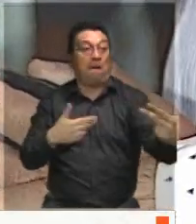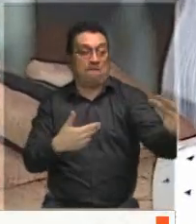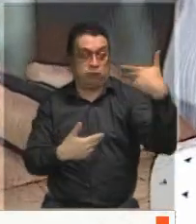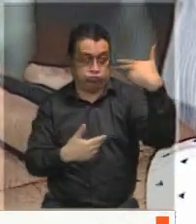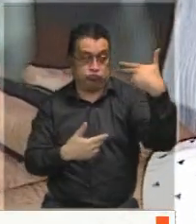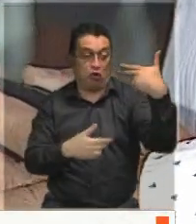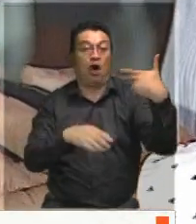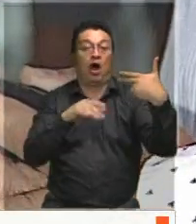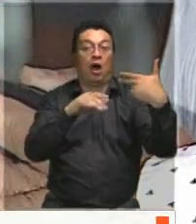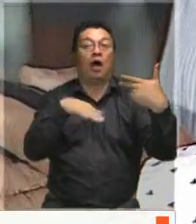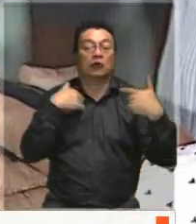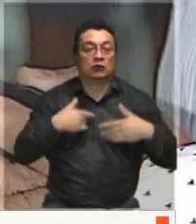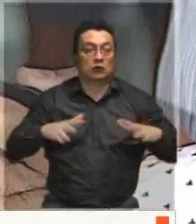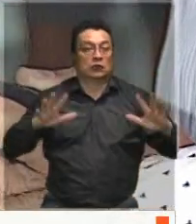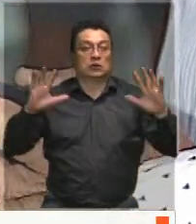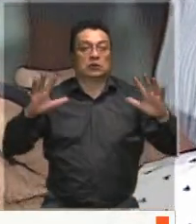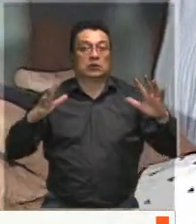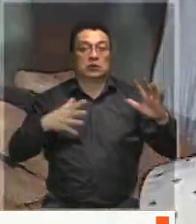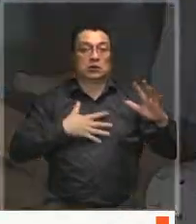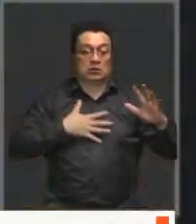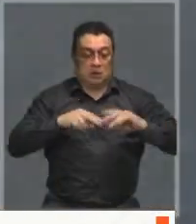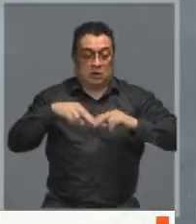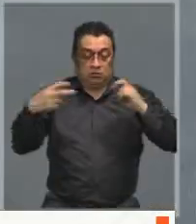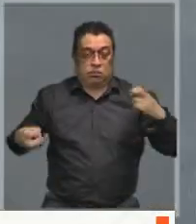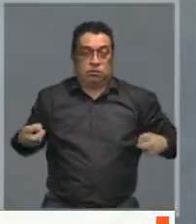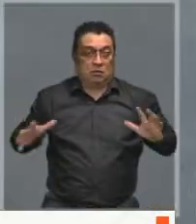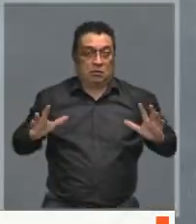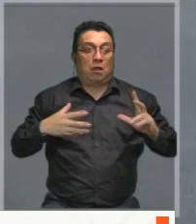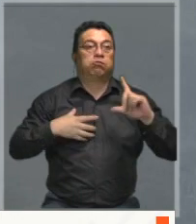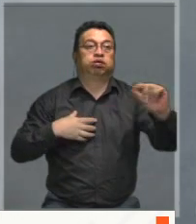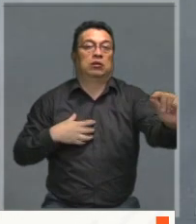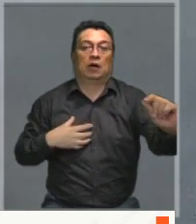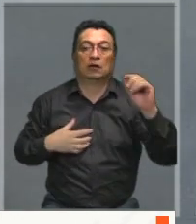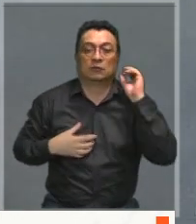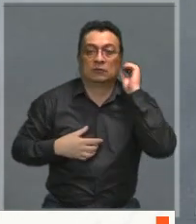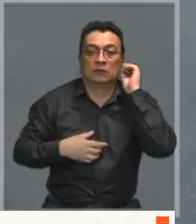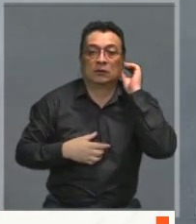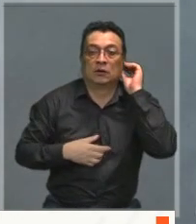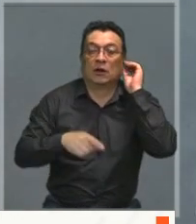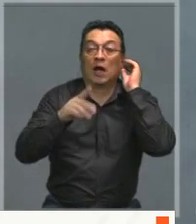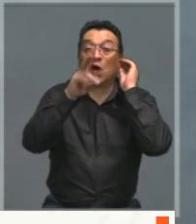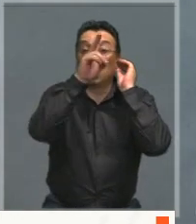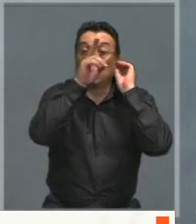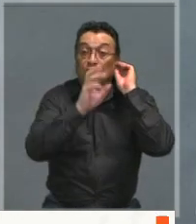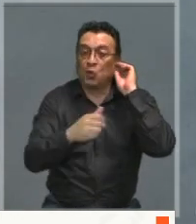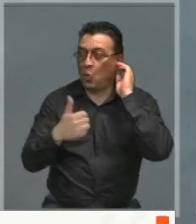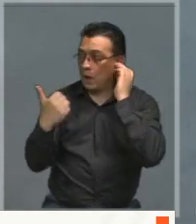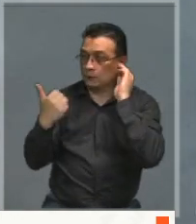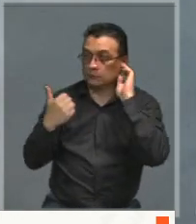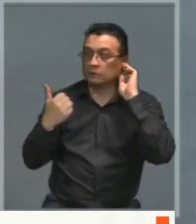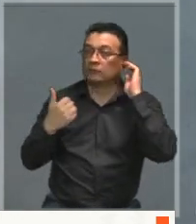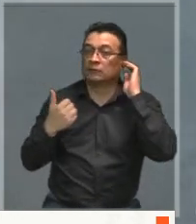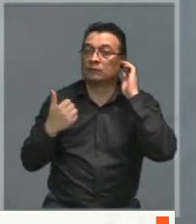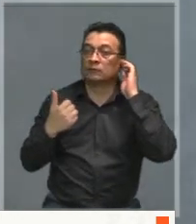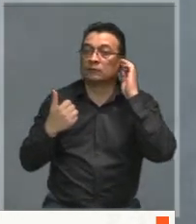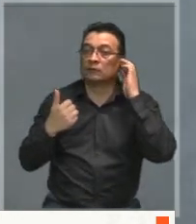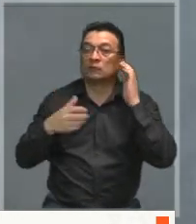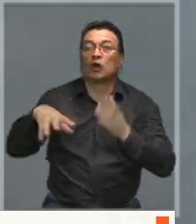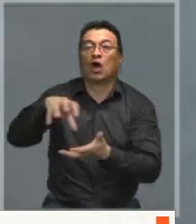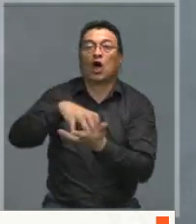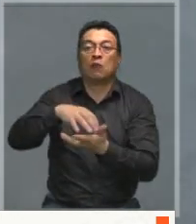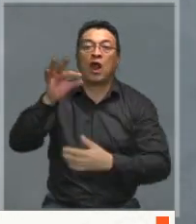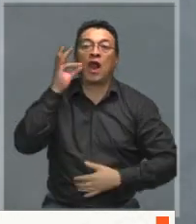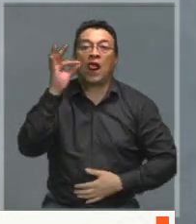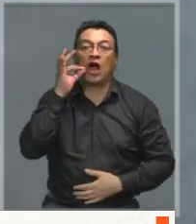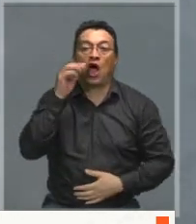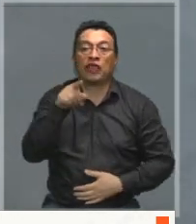pistola. Y ahí quedamos nosotros botadas con mi hija. Misma maniobra que hizo esta otra persona, pero en la comuna de Las Condes, cuando